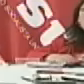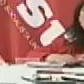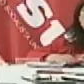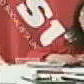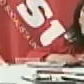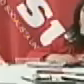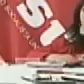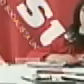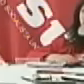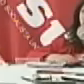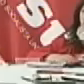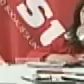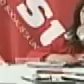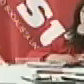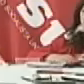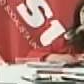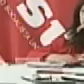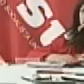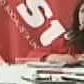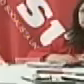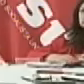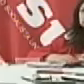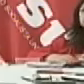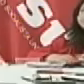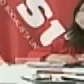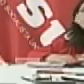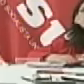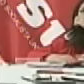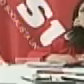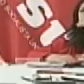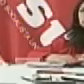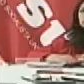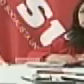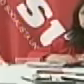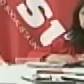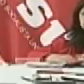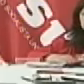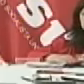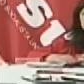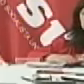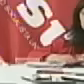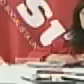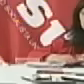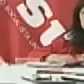Sabemos pues que detrás de toda esa maniobra que tiene Guyana